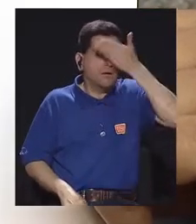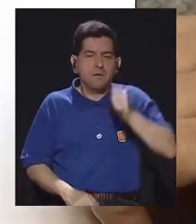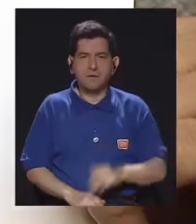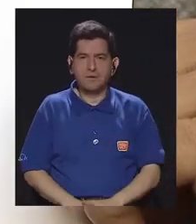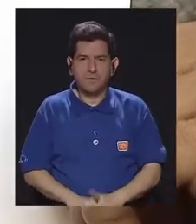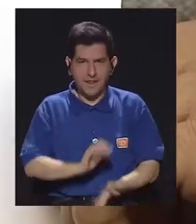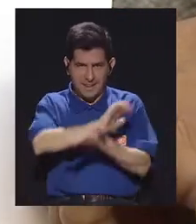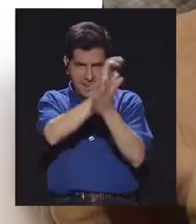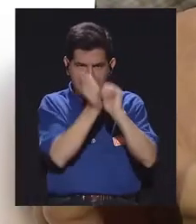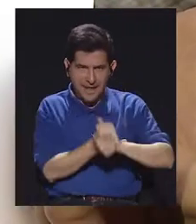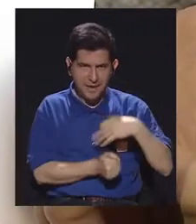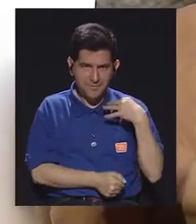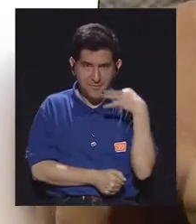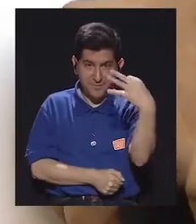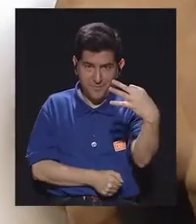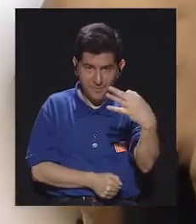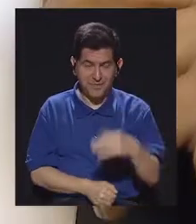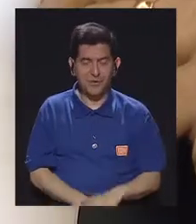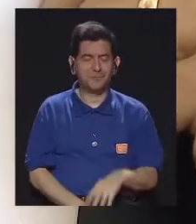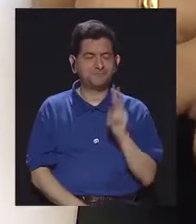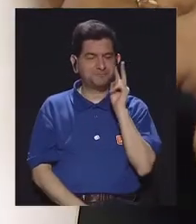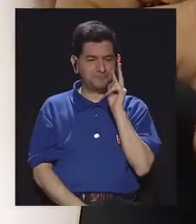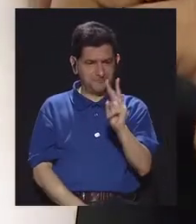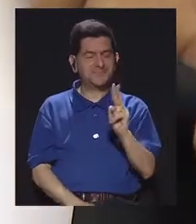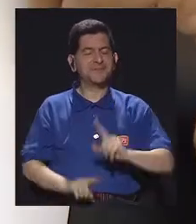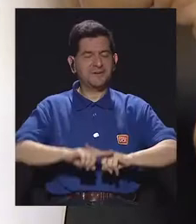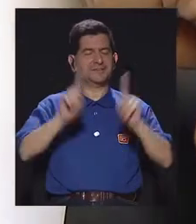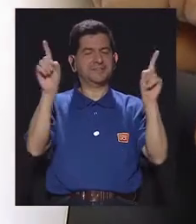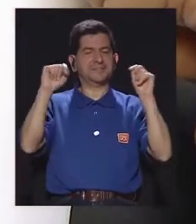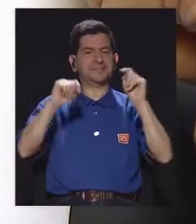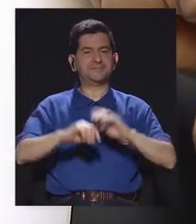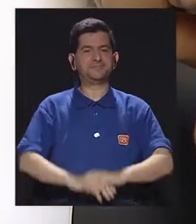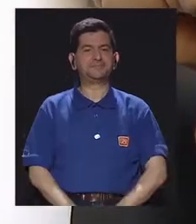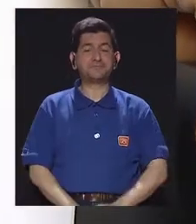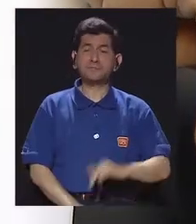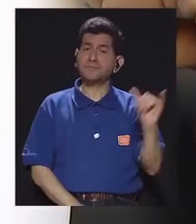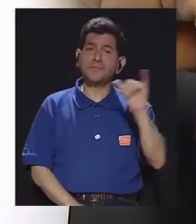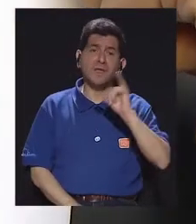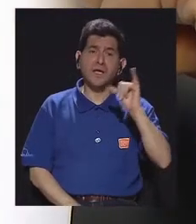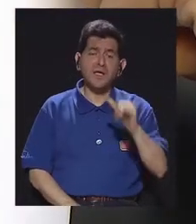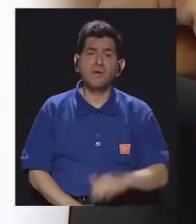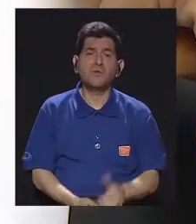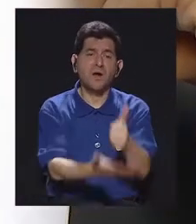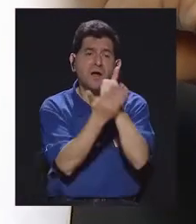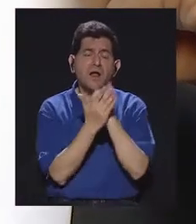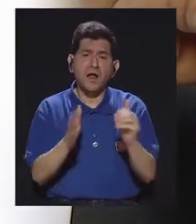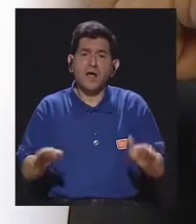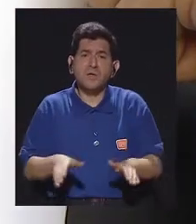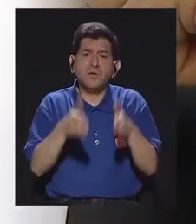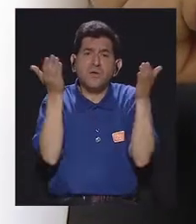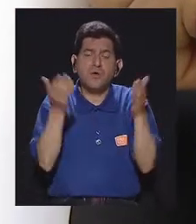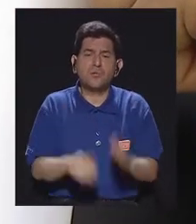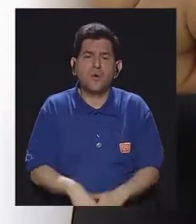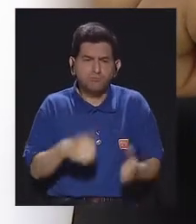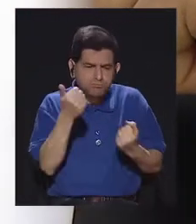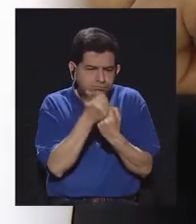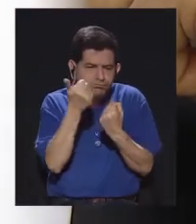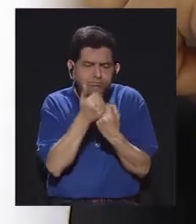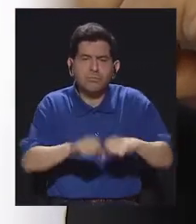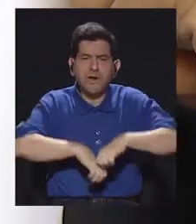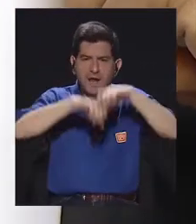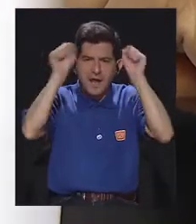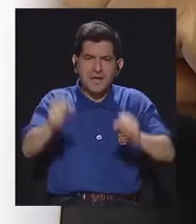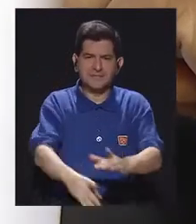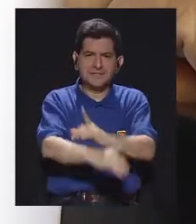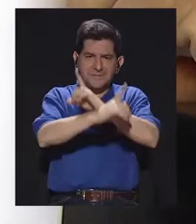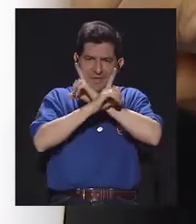Definitivamente el cambio día a día se va a ver la diferencia. También, ¿de qué manera nos ayuda? Nos va a reforzar el